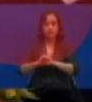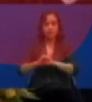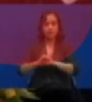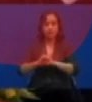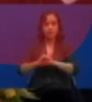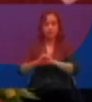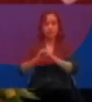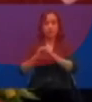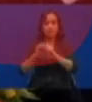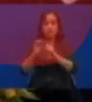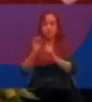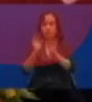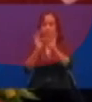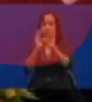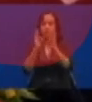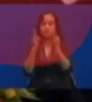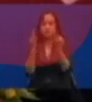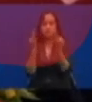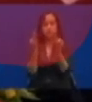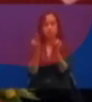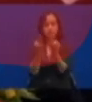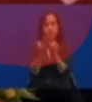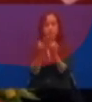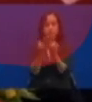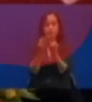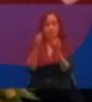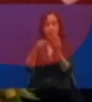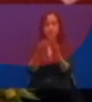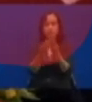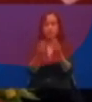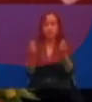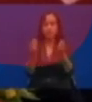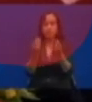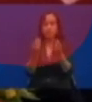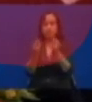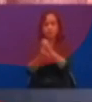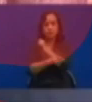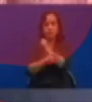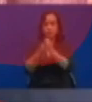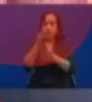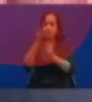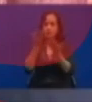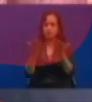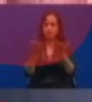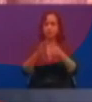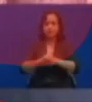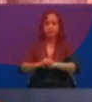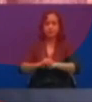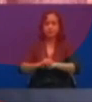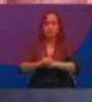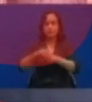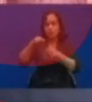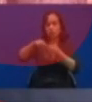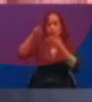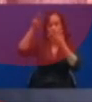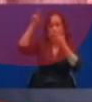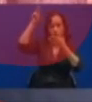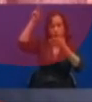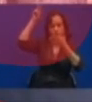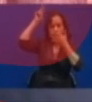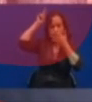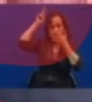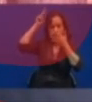luego de retomar su discurso antiimperialista daniel ortega minimizó el impacto de el coronavirus en nicaragua es más